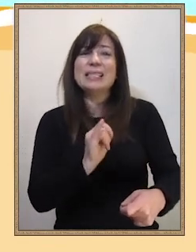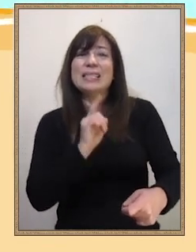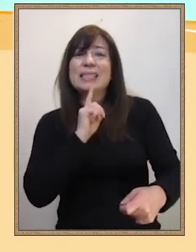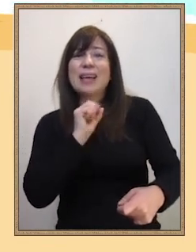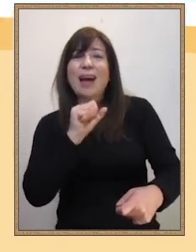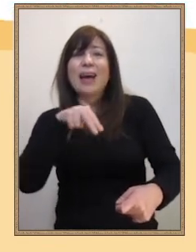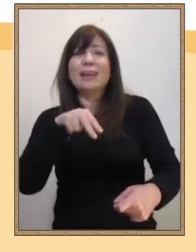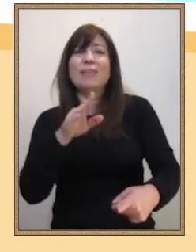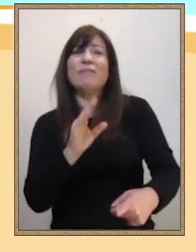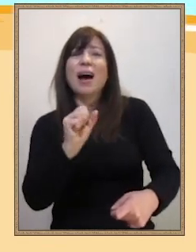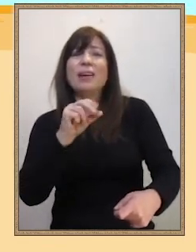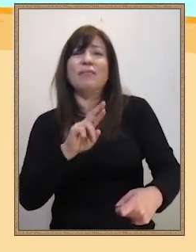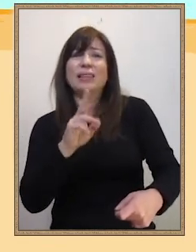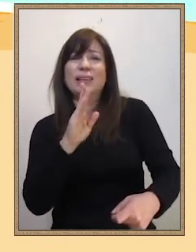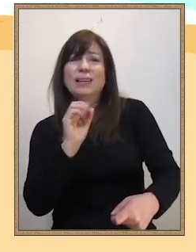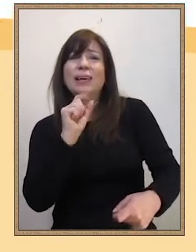Namo.